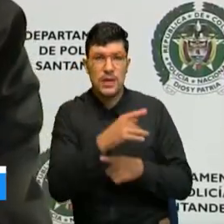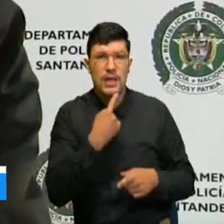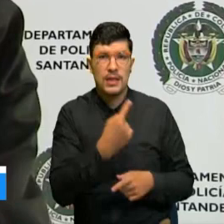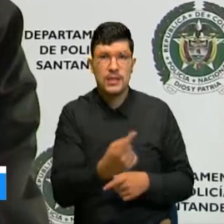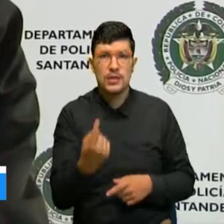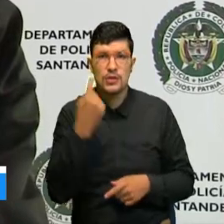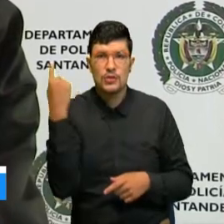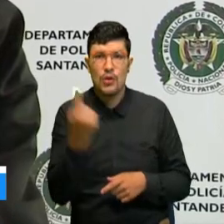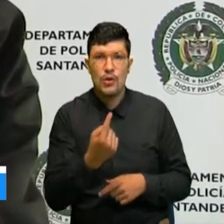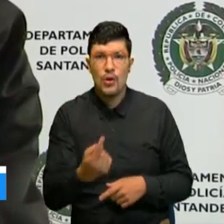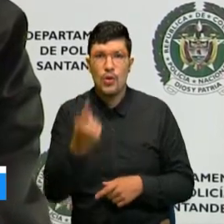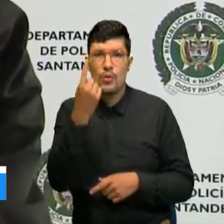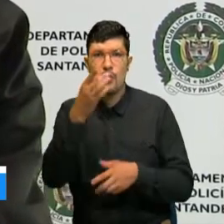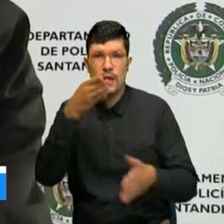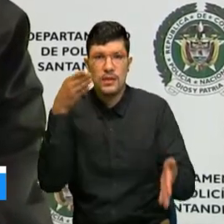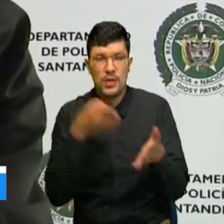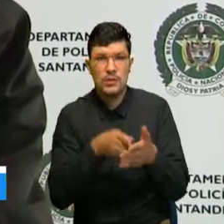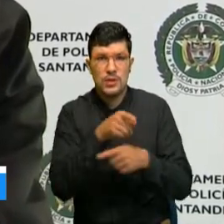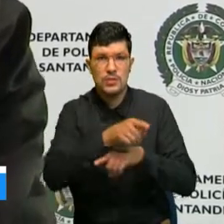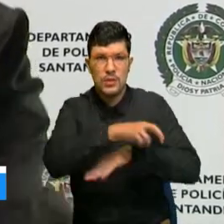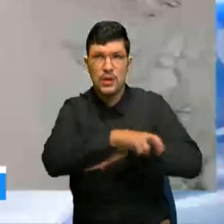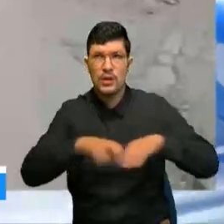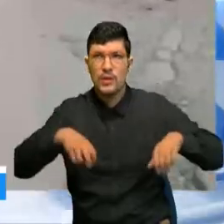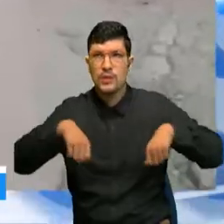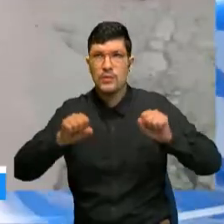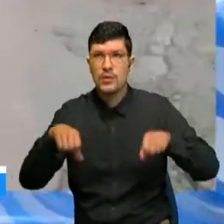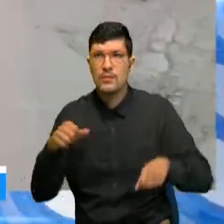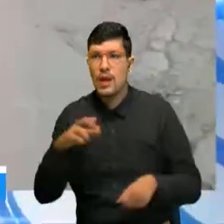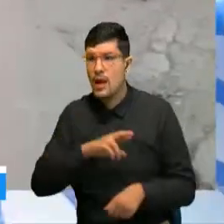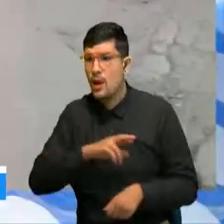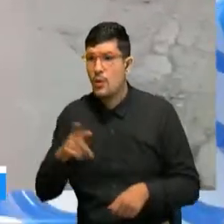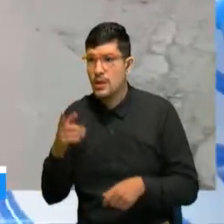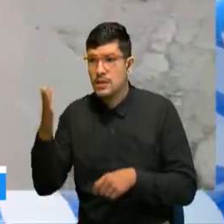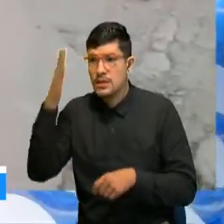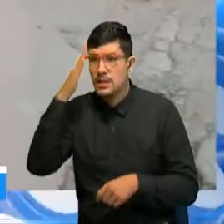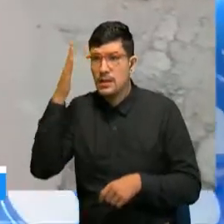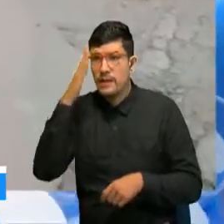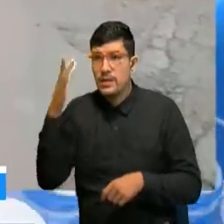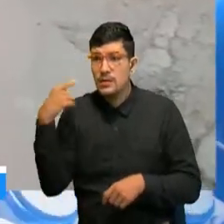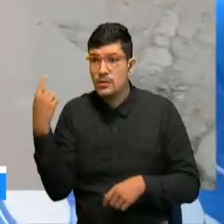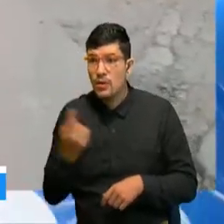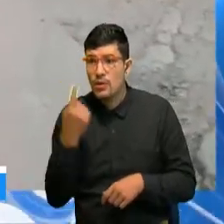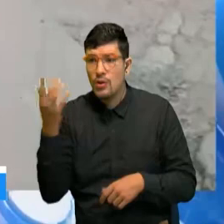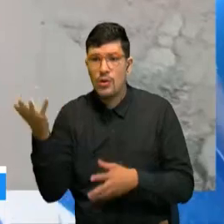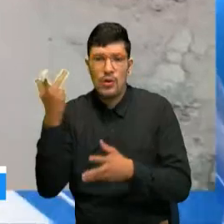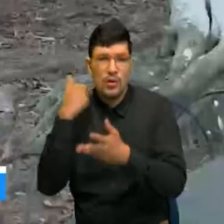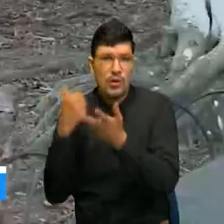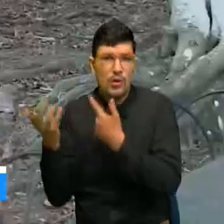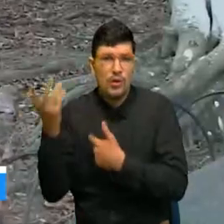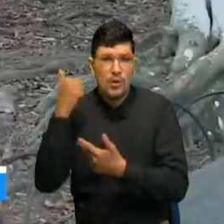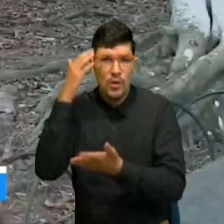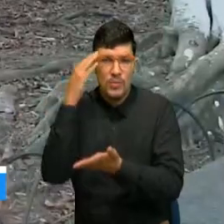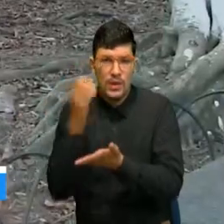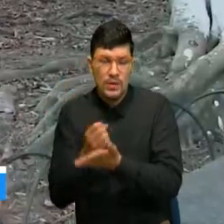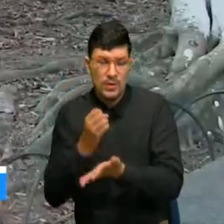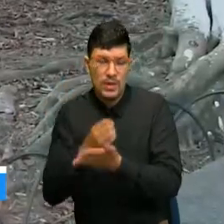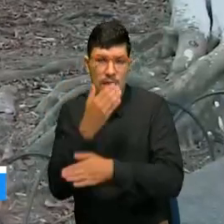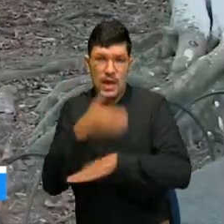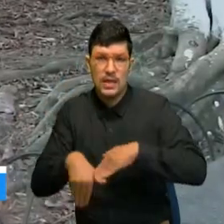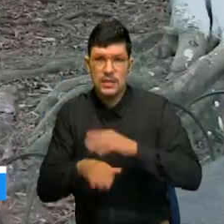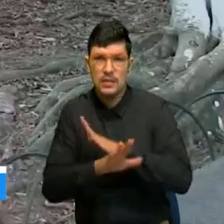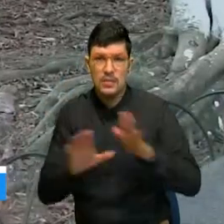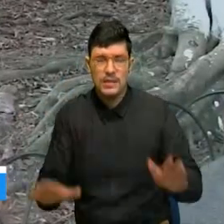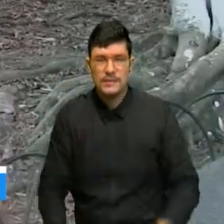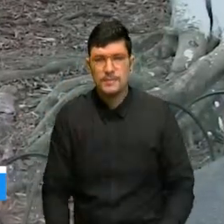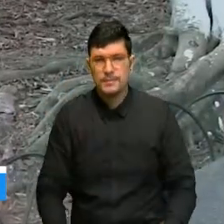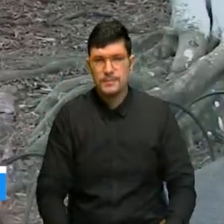una denuncia del hurto de una motocicleta, de la otra se sabe solamente por comentarios callejeros. De otra